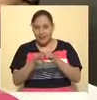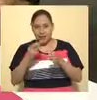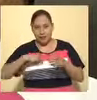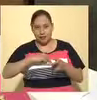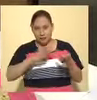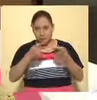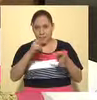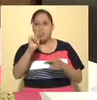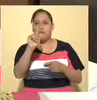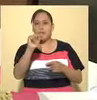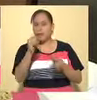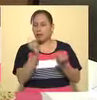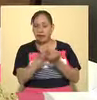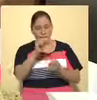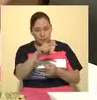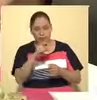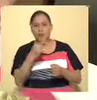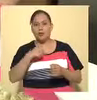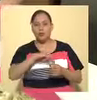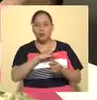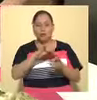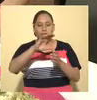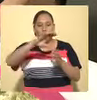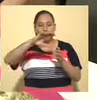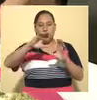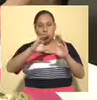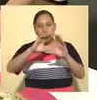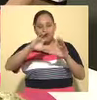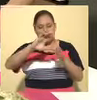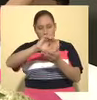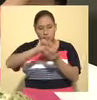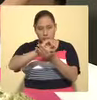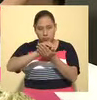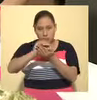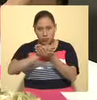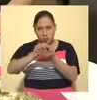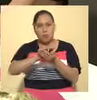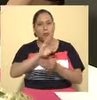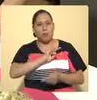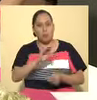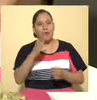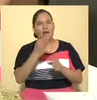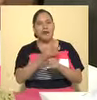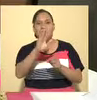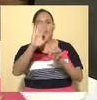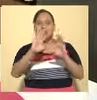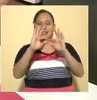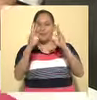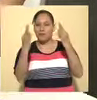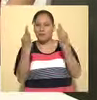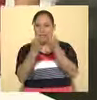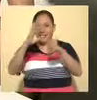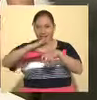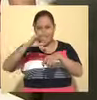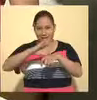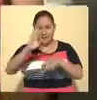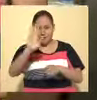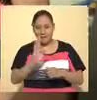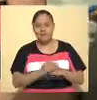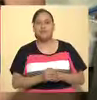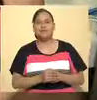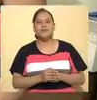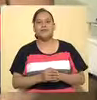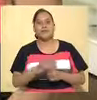croquetas que hiciste de papa. Pues le podemos dar la forma que nos guste. En este caso, bueno, le vamos a dar forma de hamburguesa porque... Bueno,